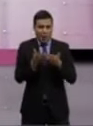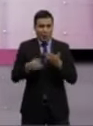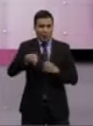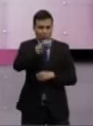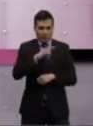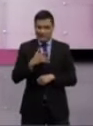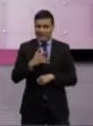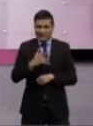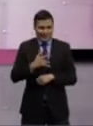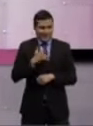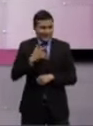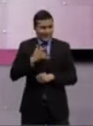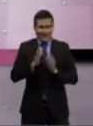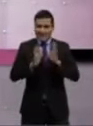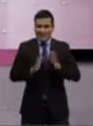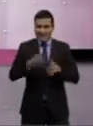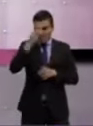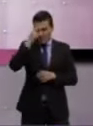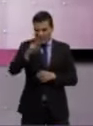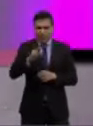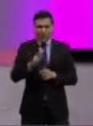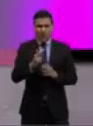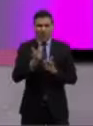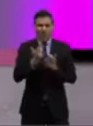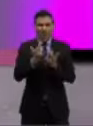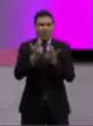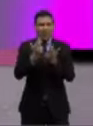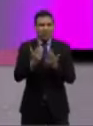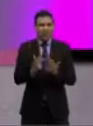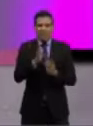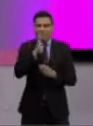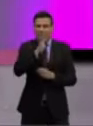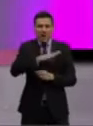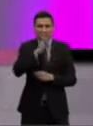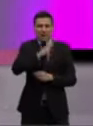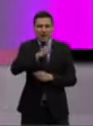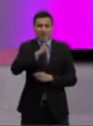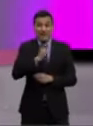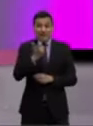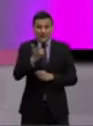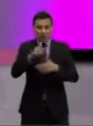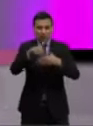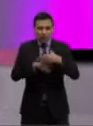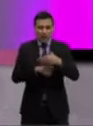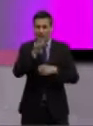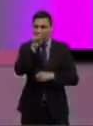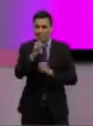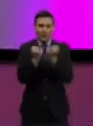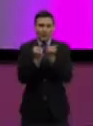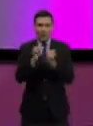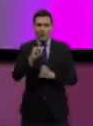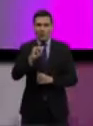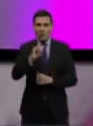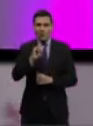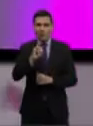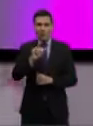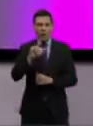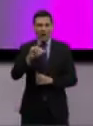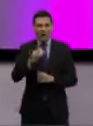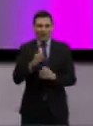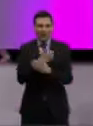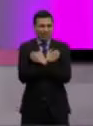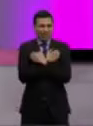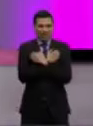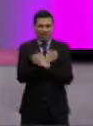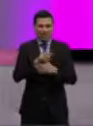se ha dado en nuestro querido país, y no nada más en el área económica, que ya es mucho, en el área moral también, en el área moral,